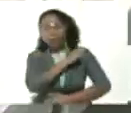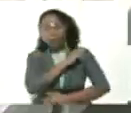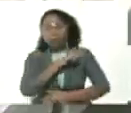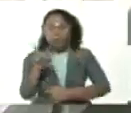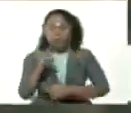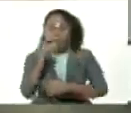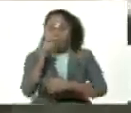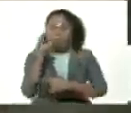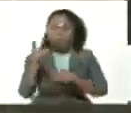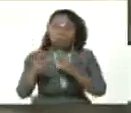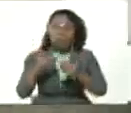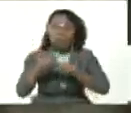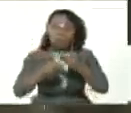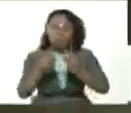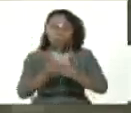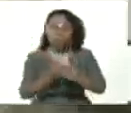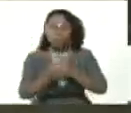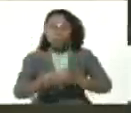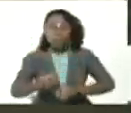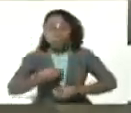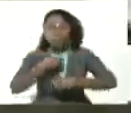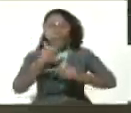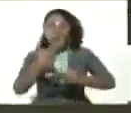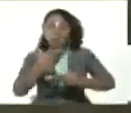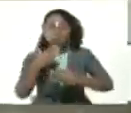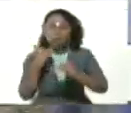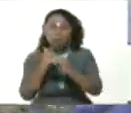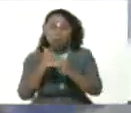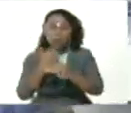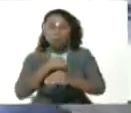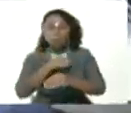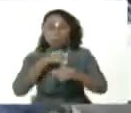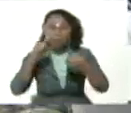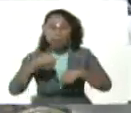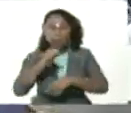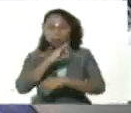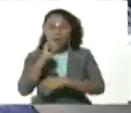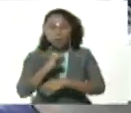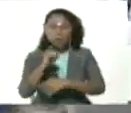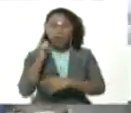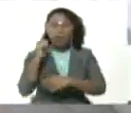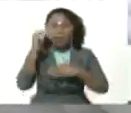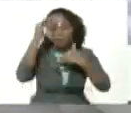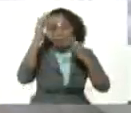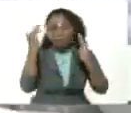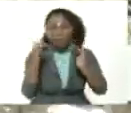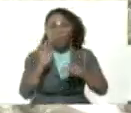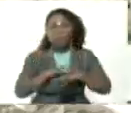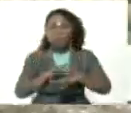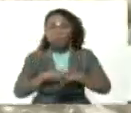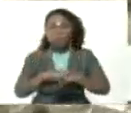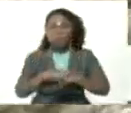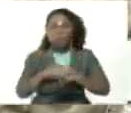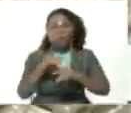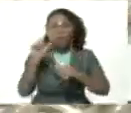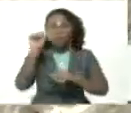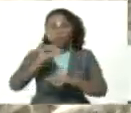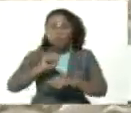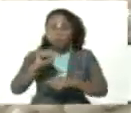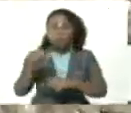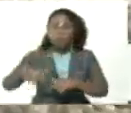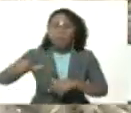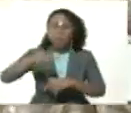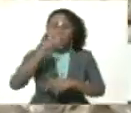pero no sin antes expresarle que, al igual que estamos acá en el Zulia, bien pendiente de lo que está sucediendo en Sur del Lago, allá está el